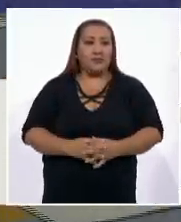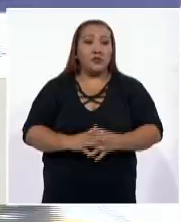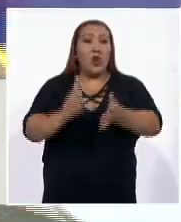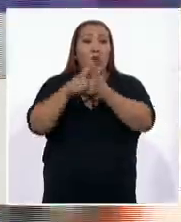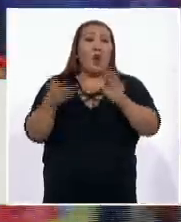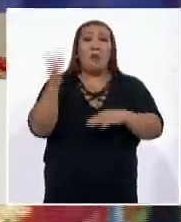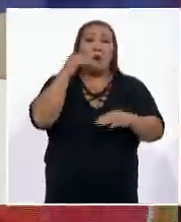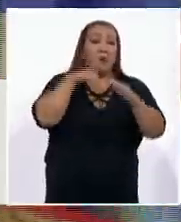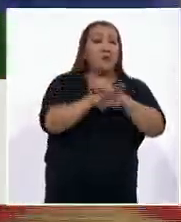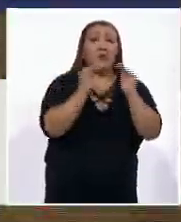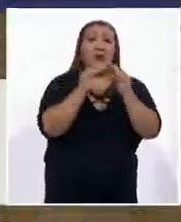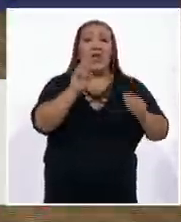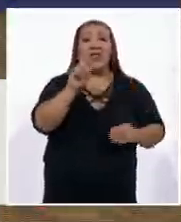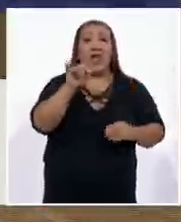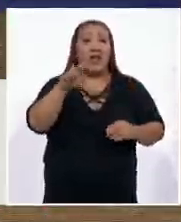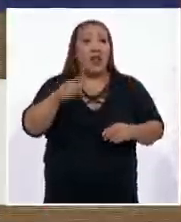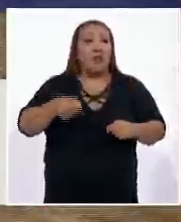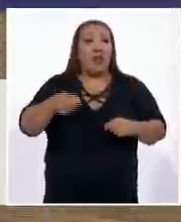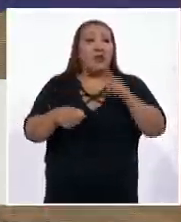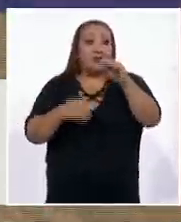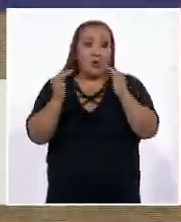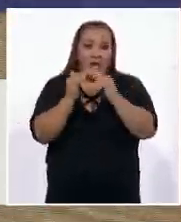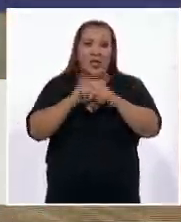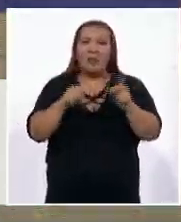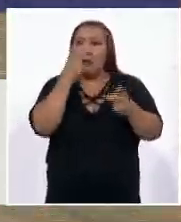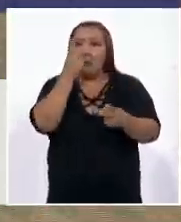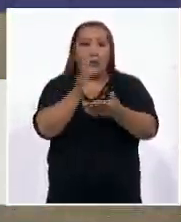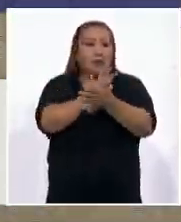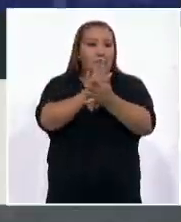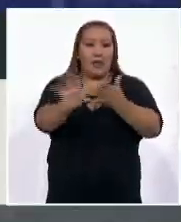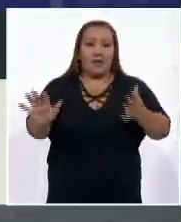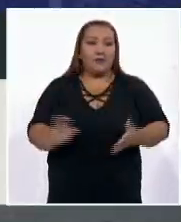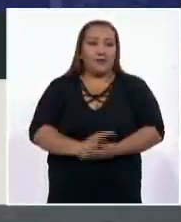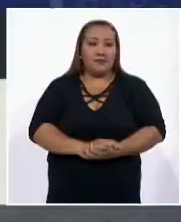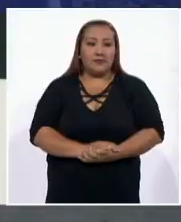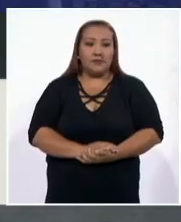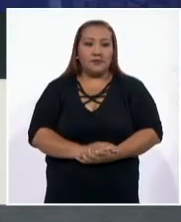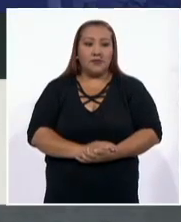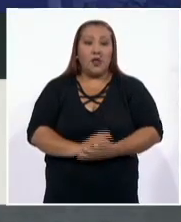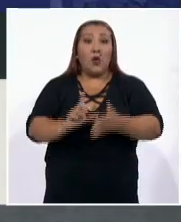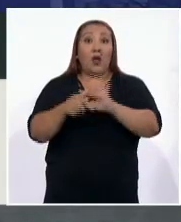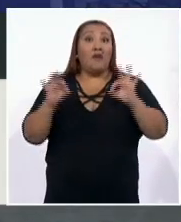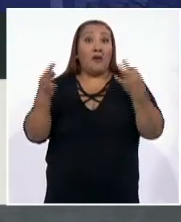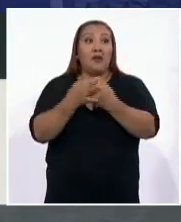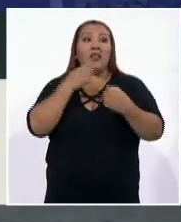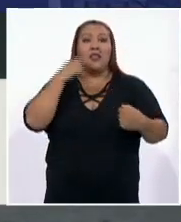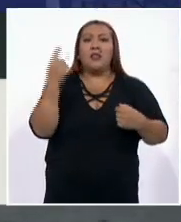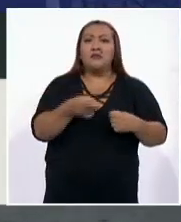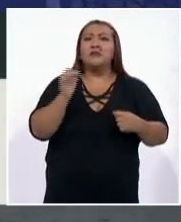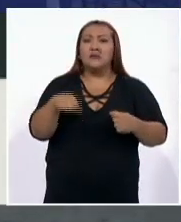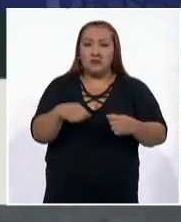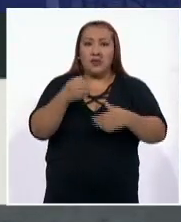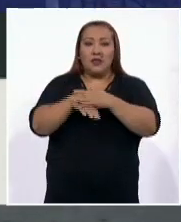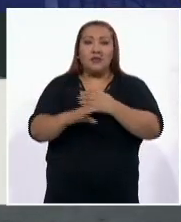en busca de Daniel de la Cruz en el mercado y a su domicilio, pero no pudimos ubicarlo. Por otro lado, la familia denuncia indiferencia en el